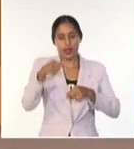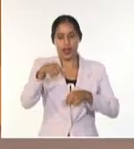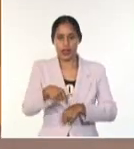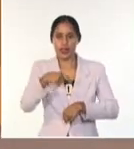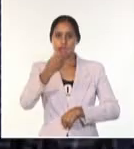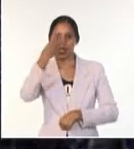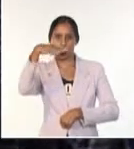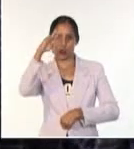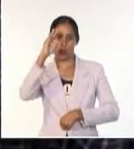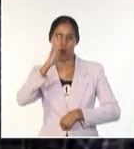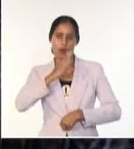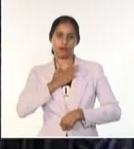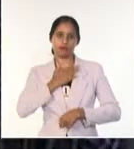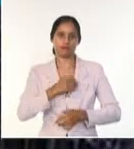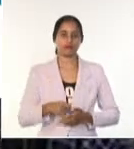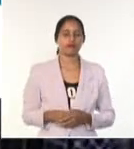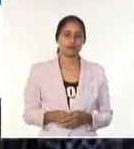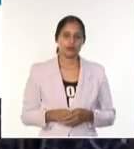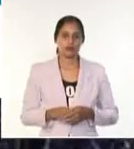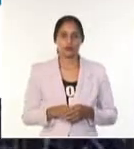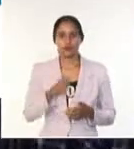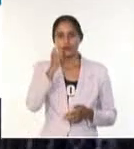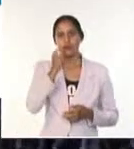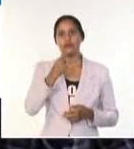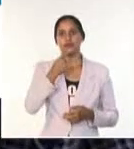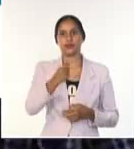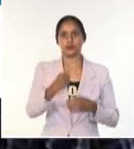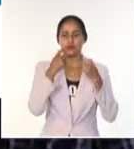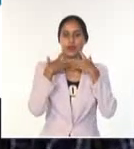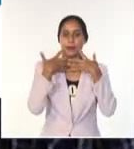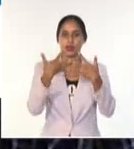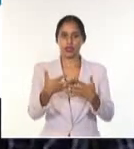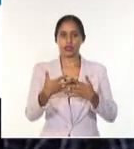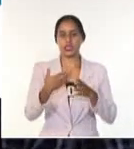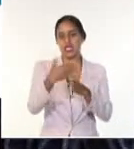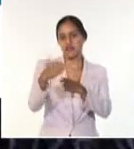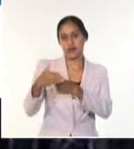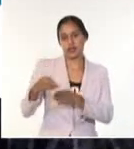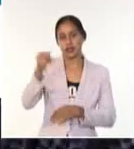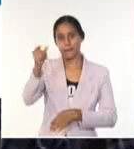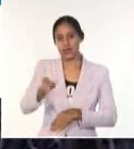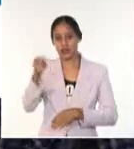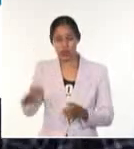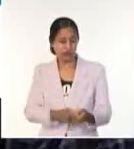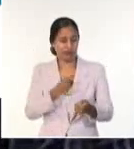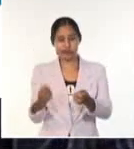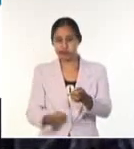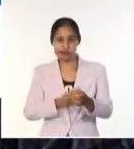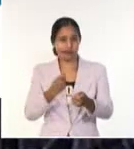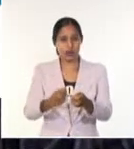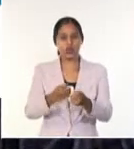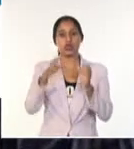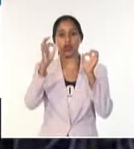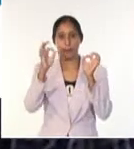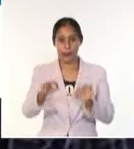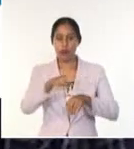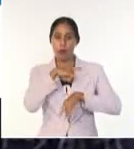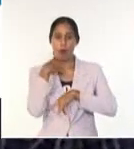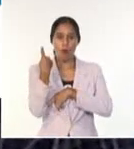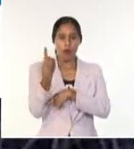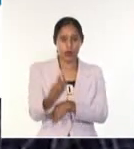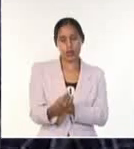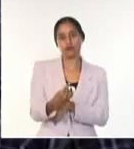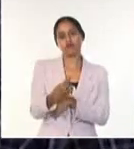conquistó, eso que por lo que tanta gente luchó e incluso murió, no puede